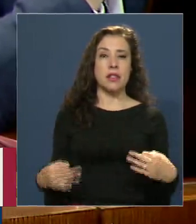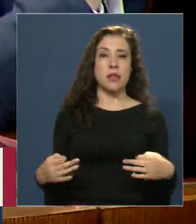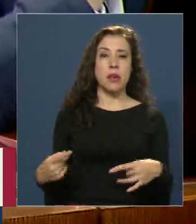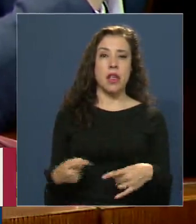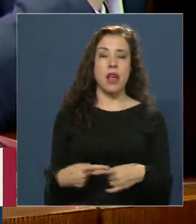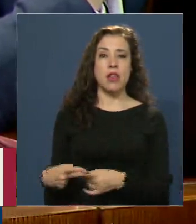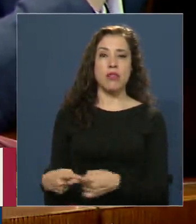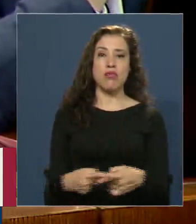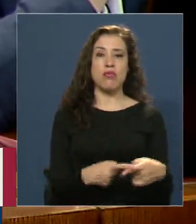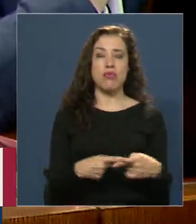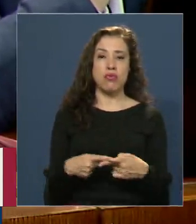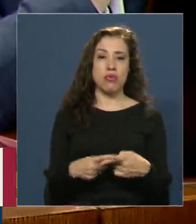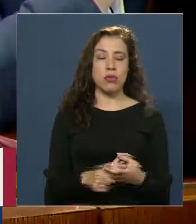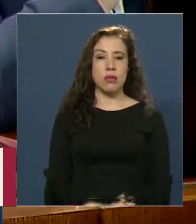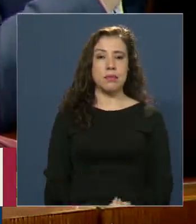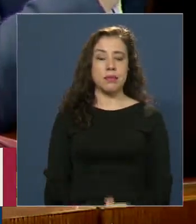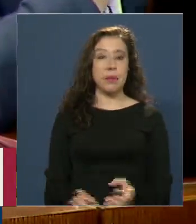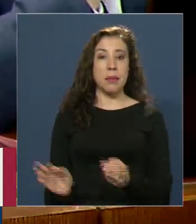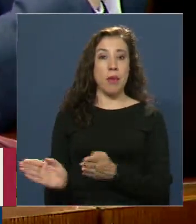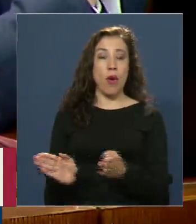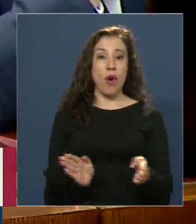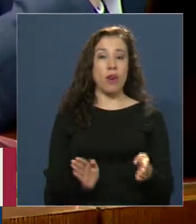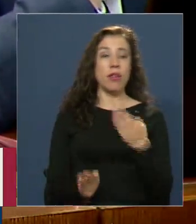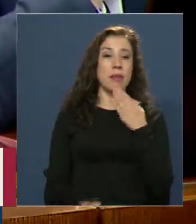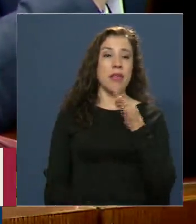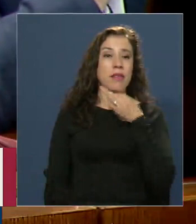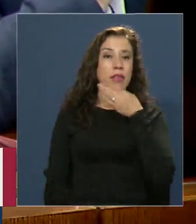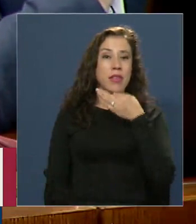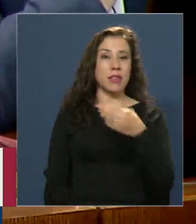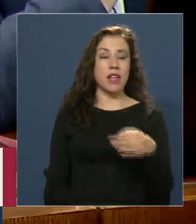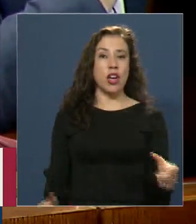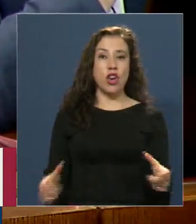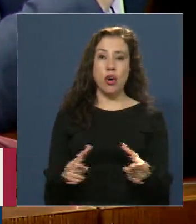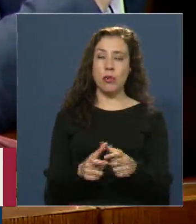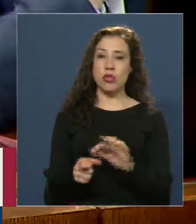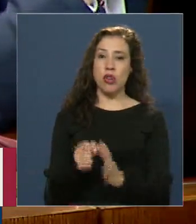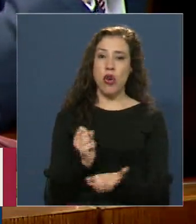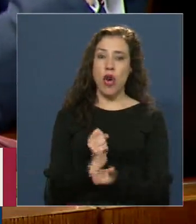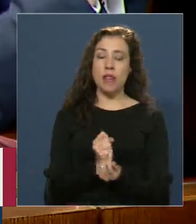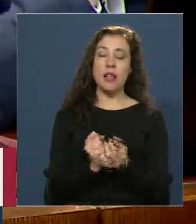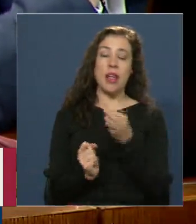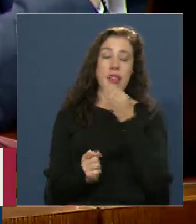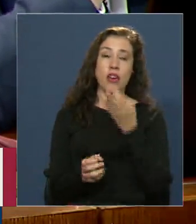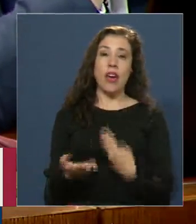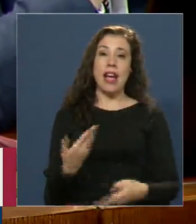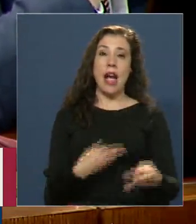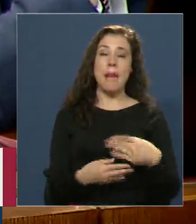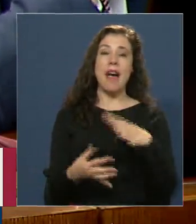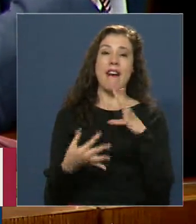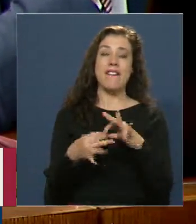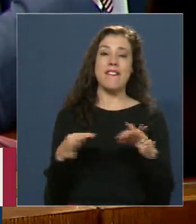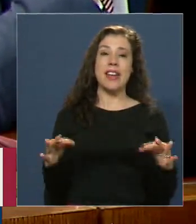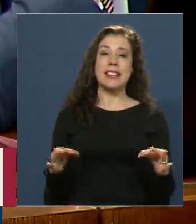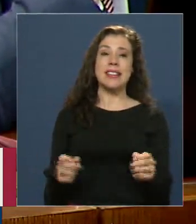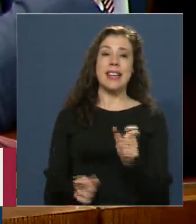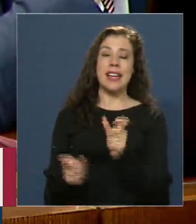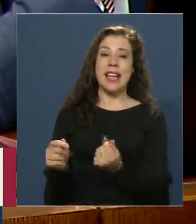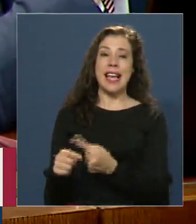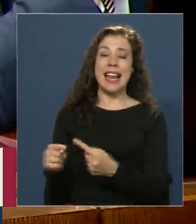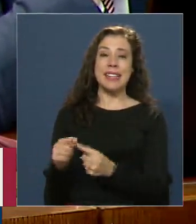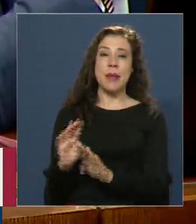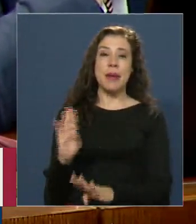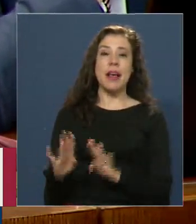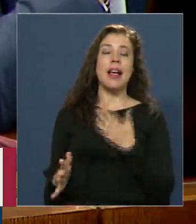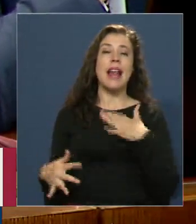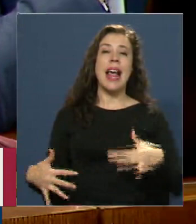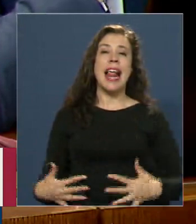social. Siguiendo el mismo orden de ideas, cabe señalar que en la Comisión de Hacienda se propuso reemplazar la frase clase media protegida por